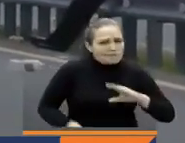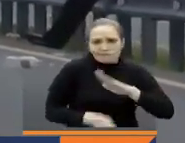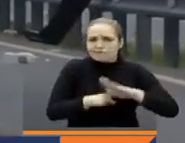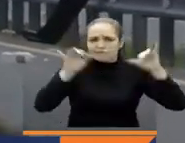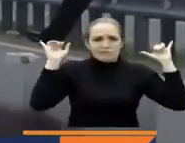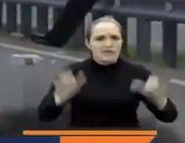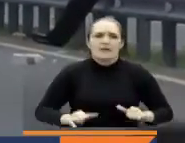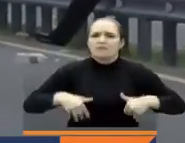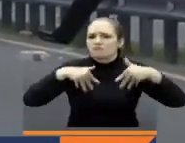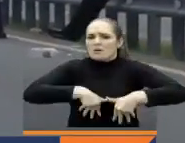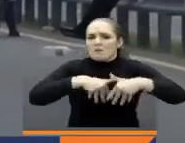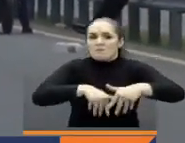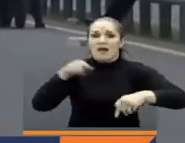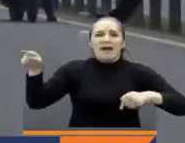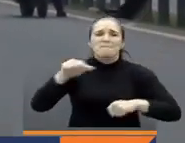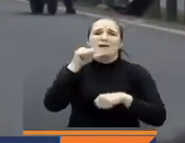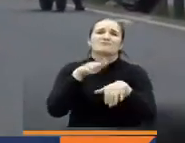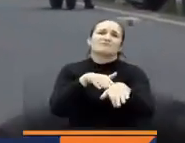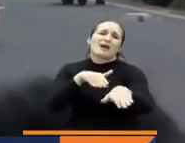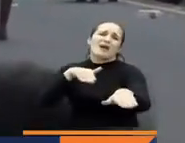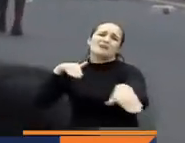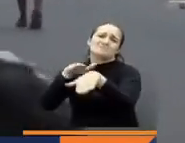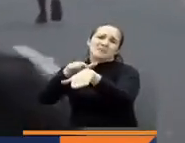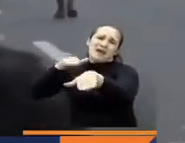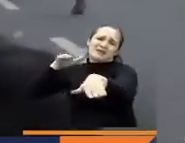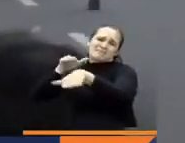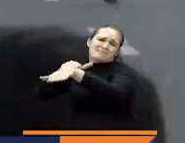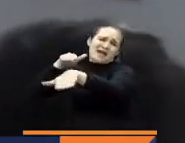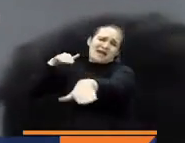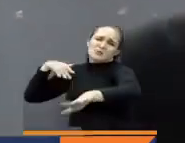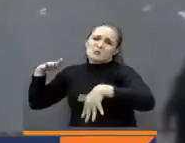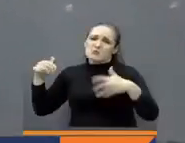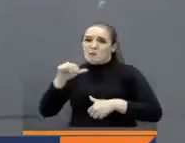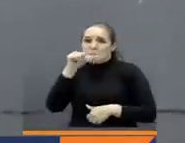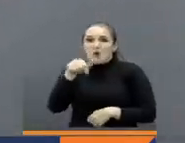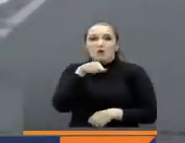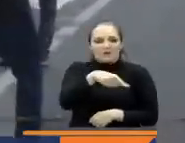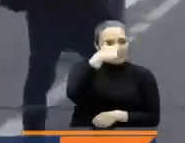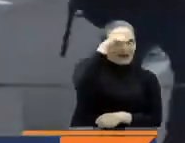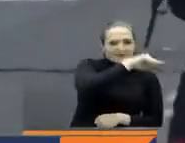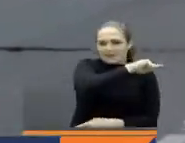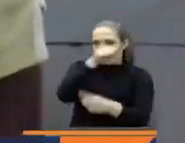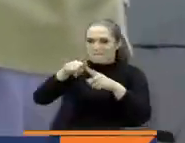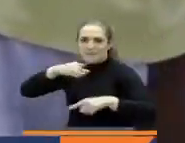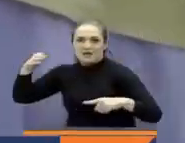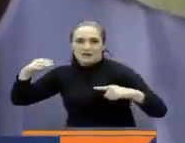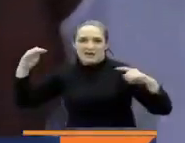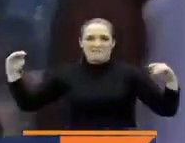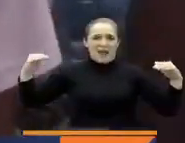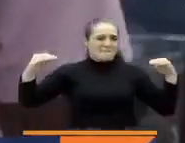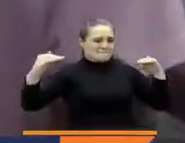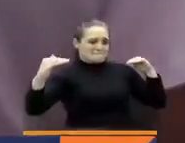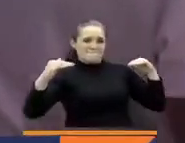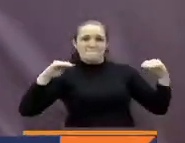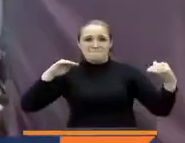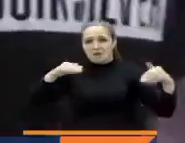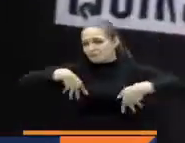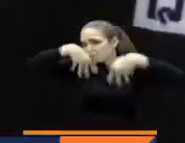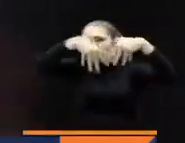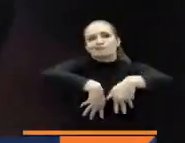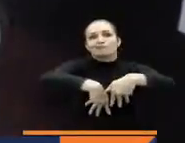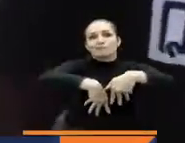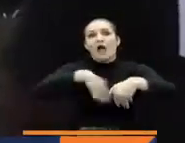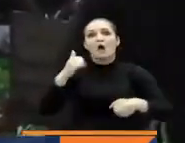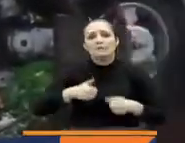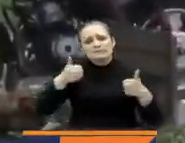monumentales trancones sobre la vía al mar y también sobre la vía a la cordialidad, donde en este momento también se encuentra bloqueado. Las autoridades han solicitado a la comunidad